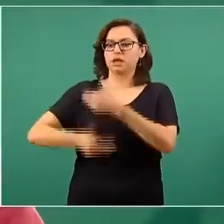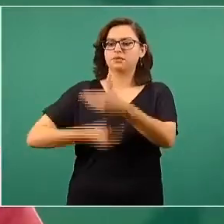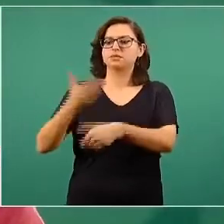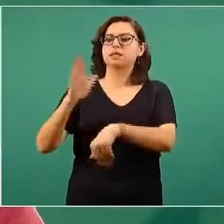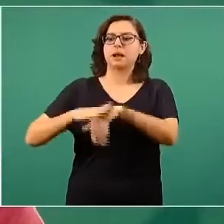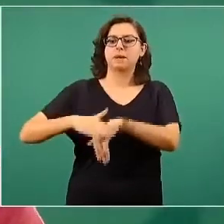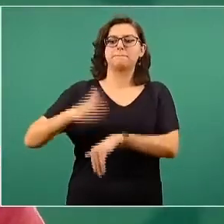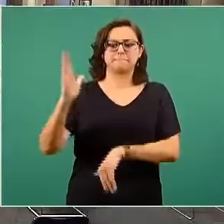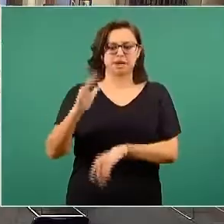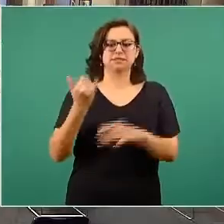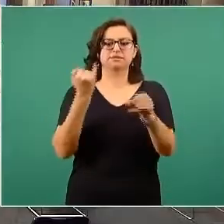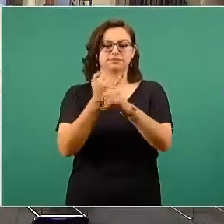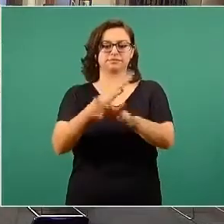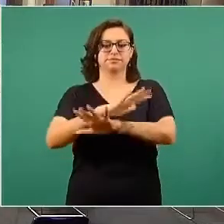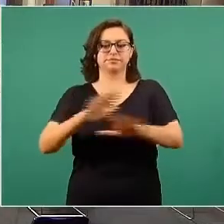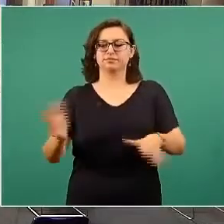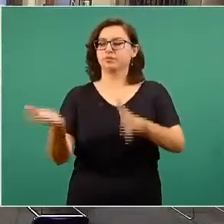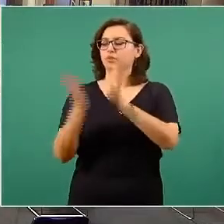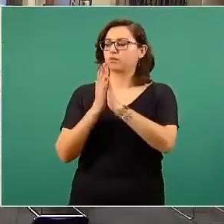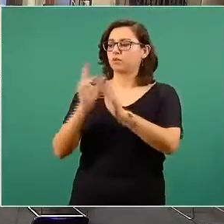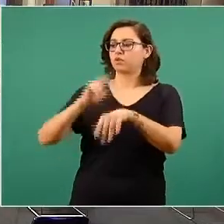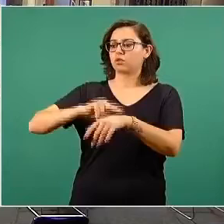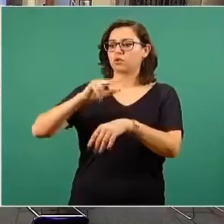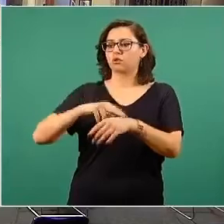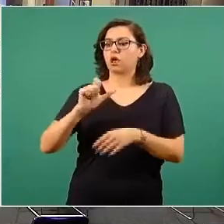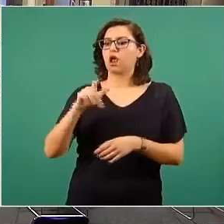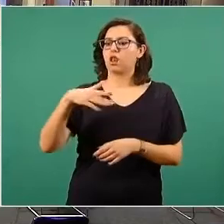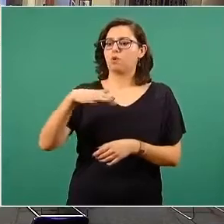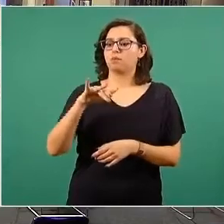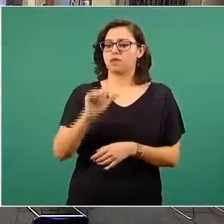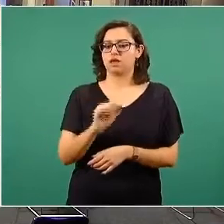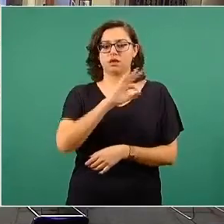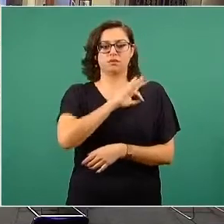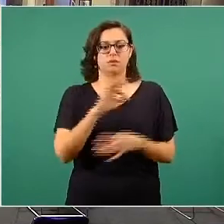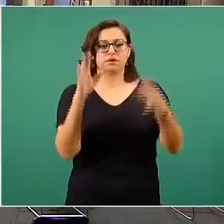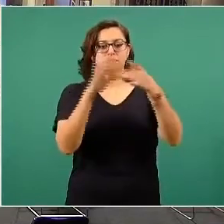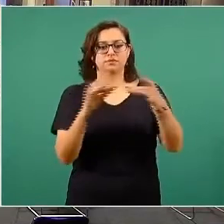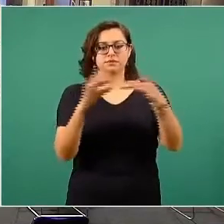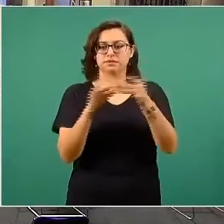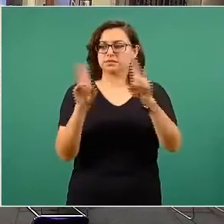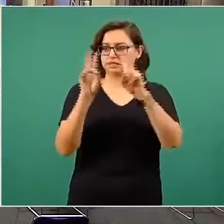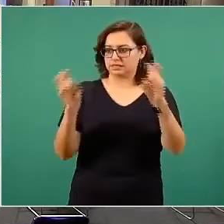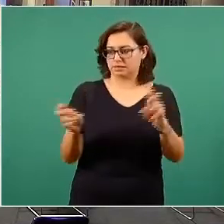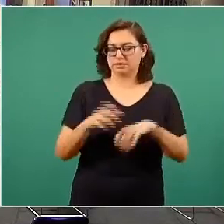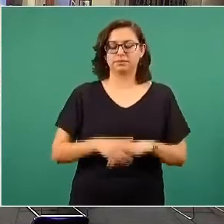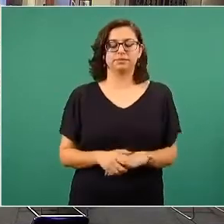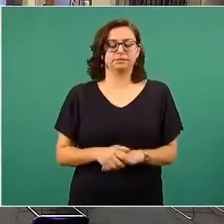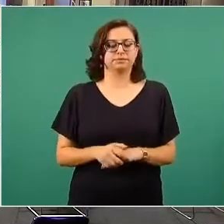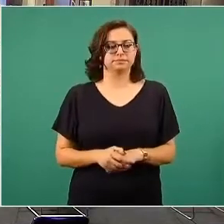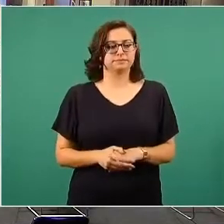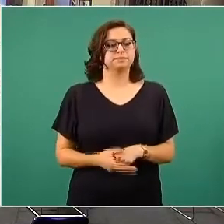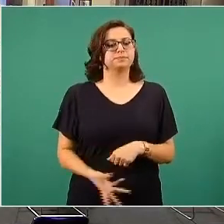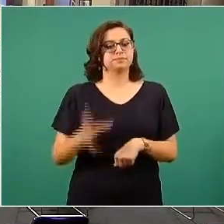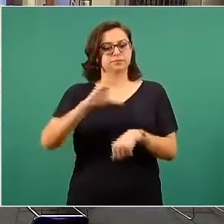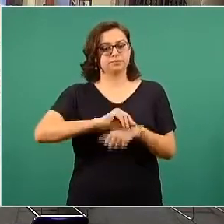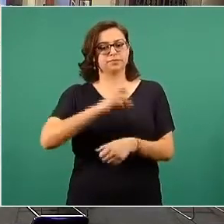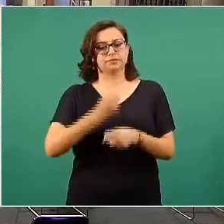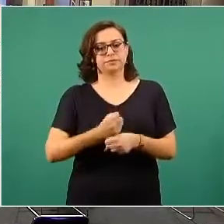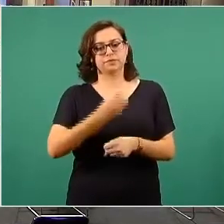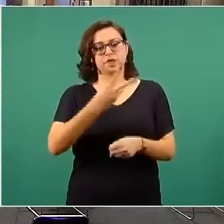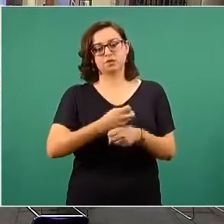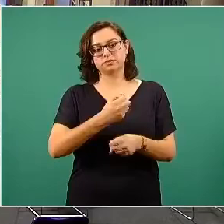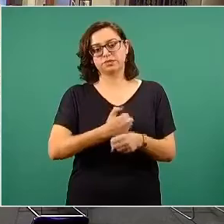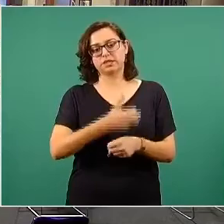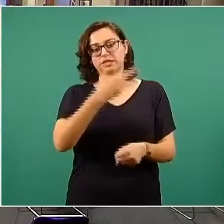pido al doctor Alomía si es tan amable de presentar el primer bloque. Con su permiso, señor subsecretario, muy buenas tardes